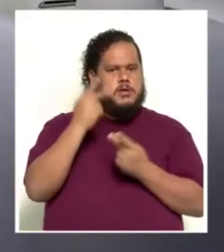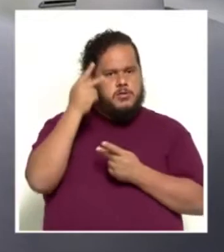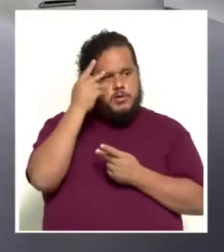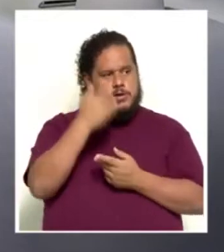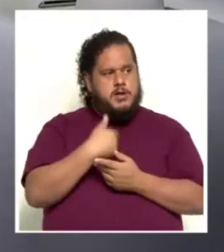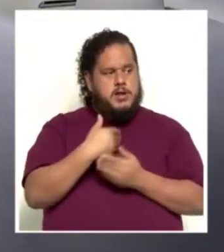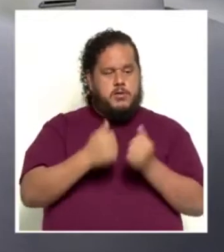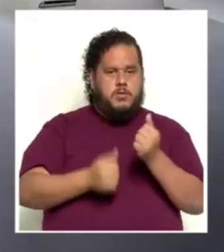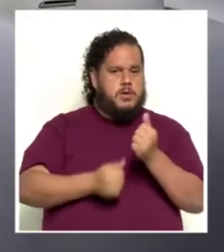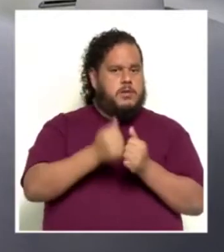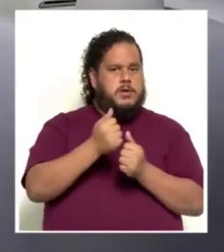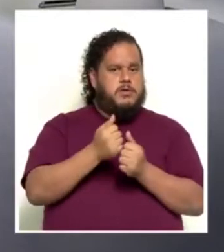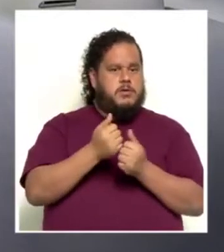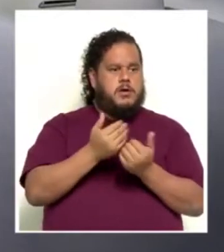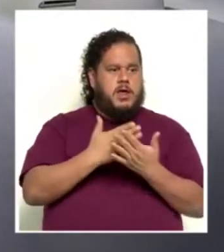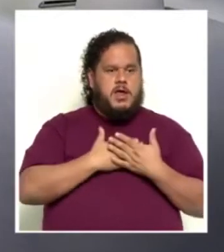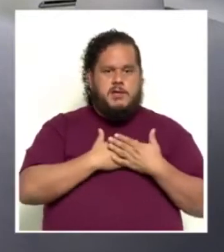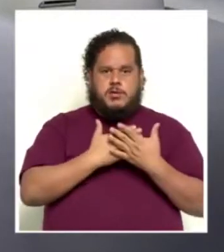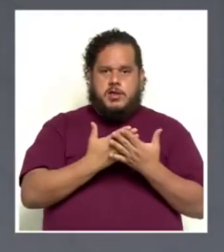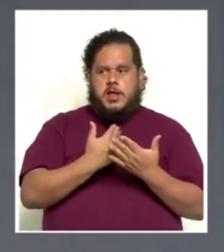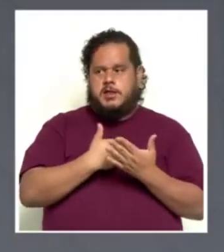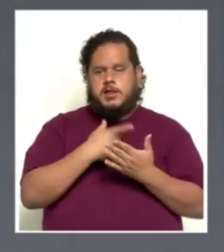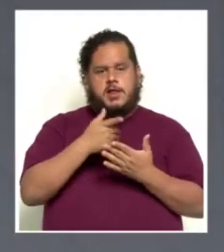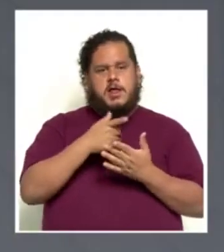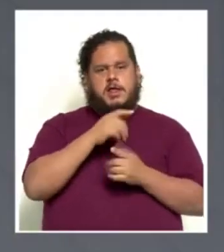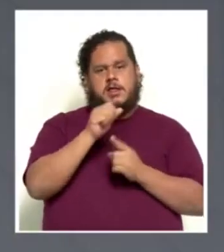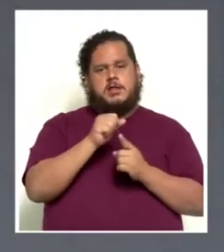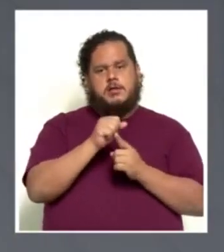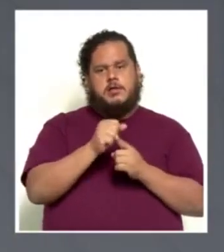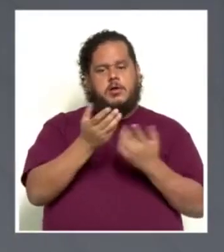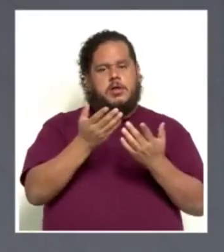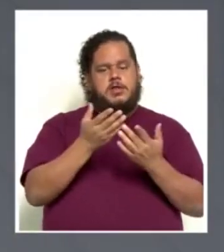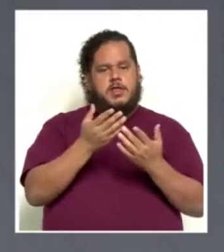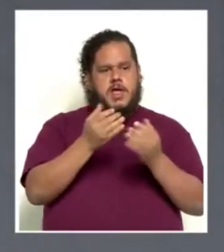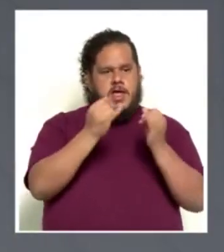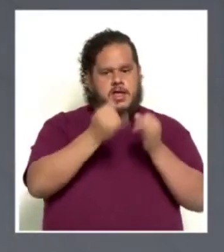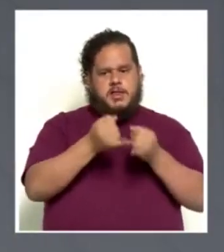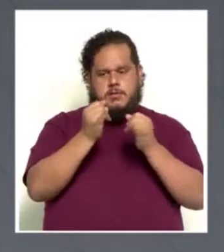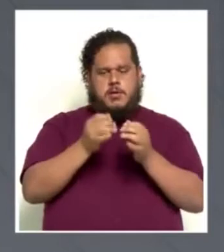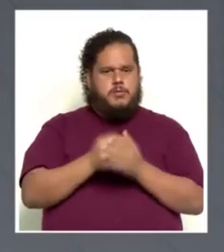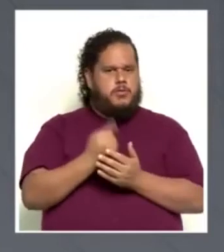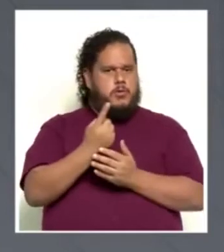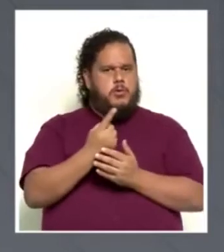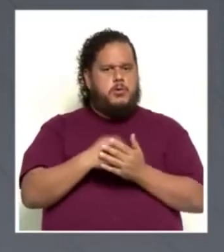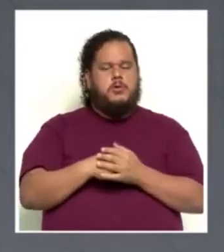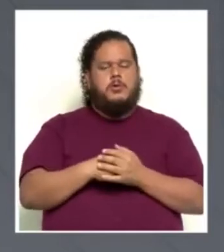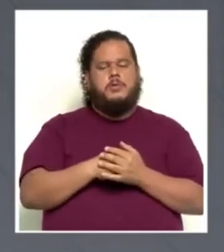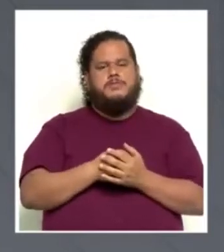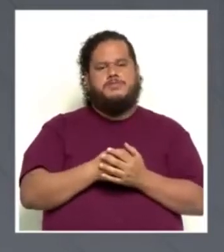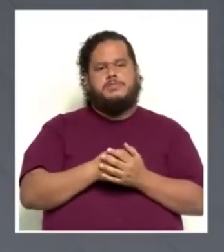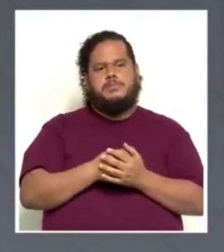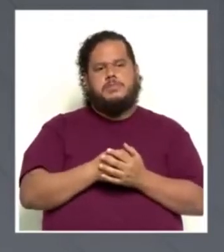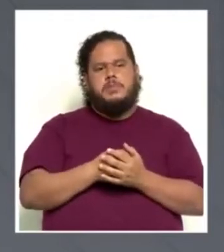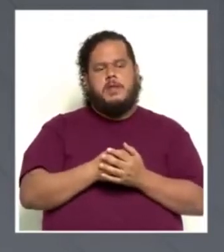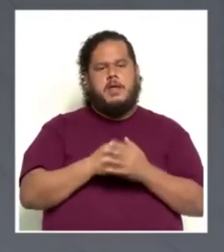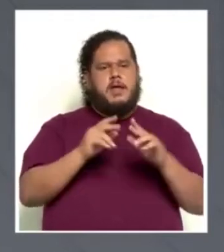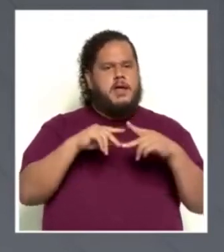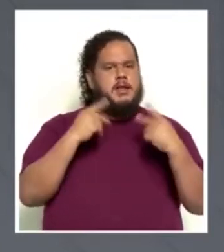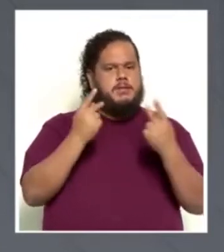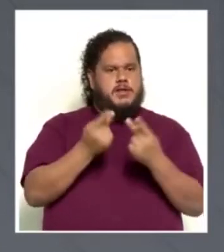tienen una mayor predisposición a tener estos casos de transfugismo. Uno, el caso de del